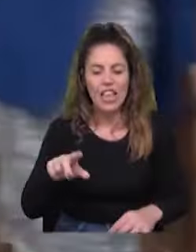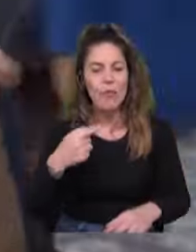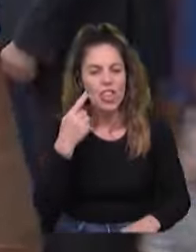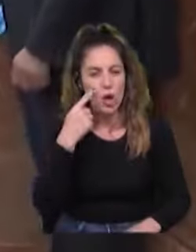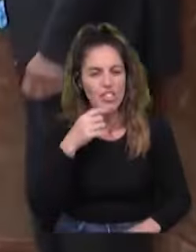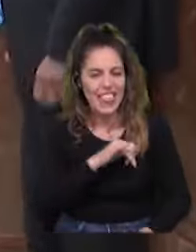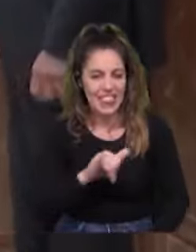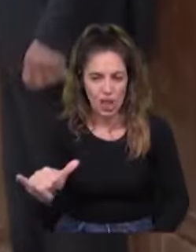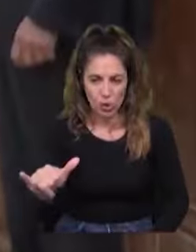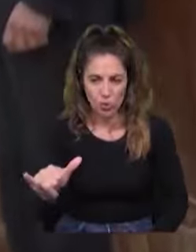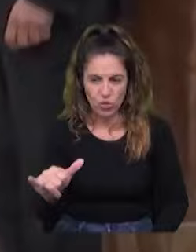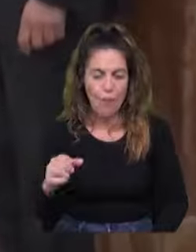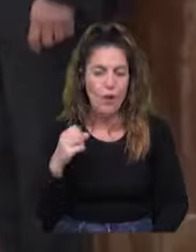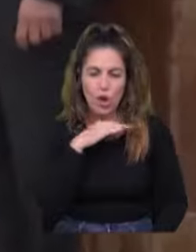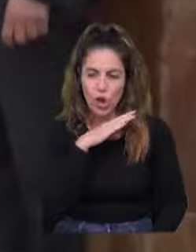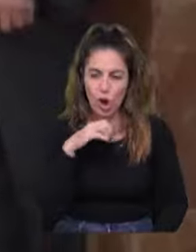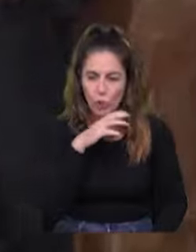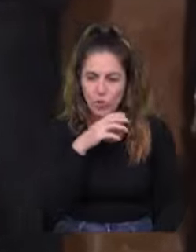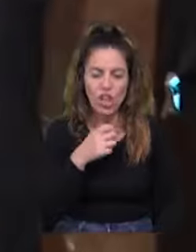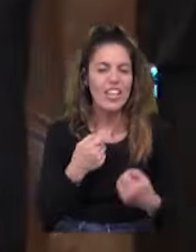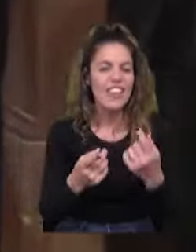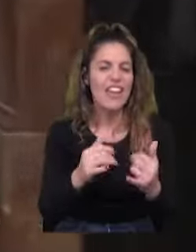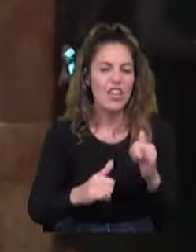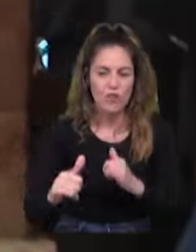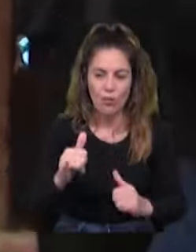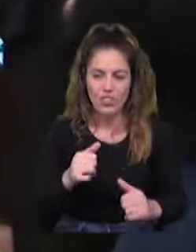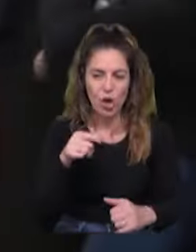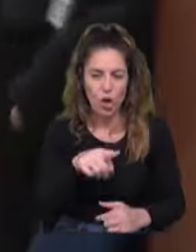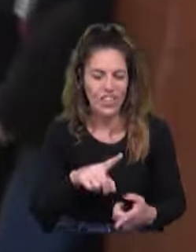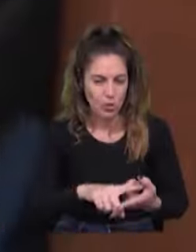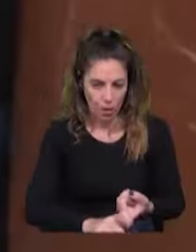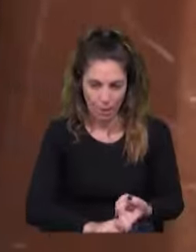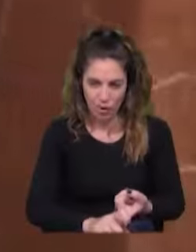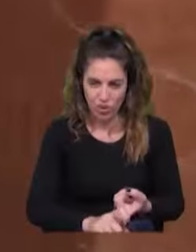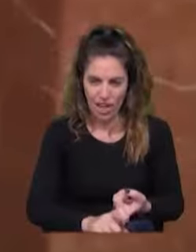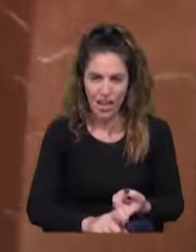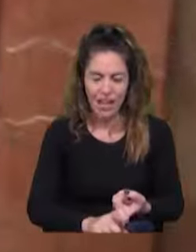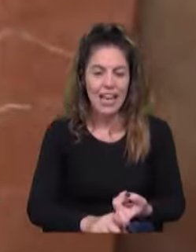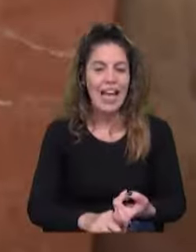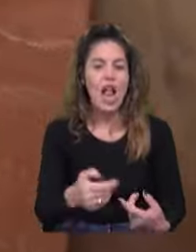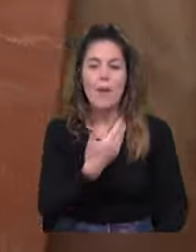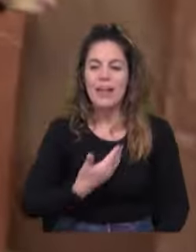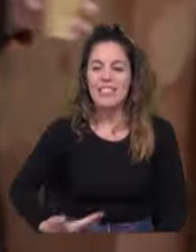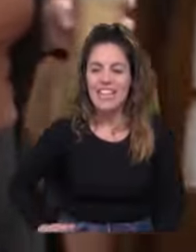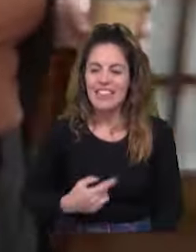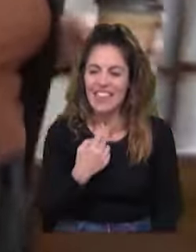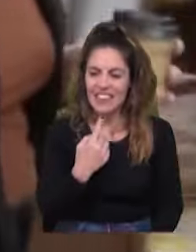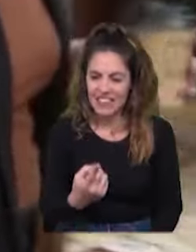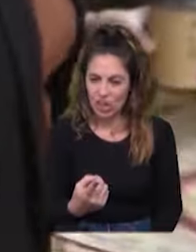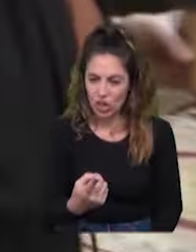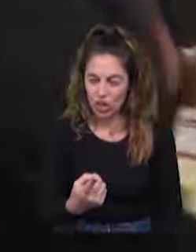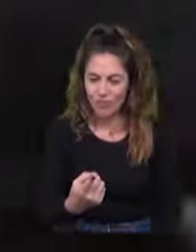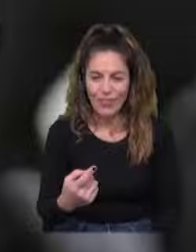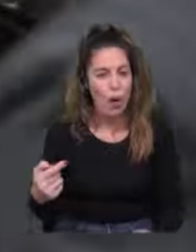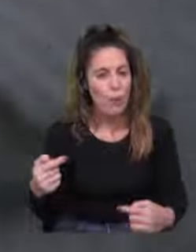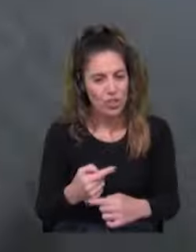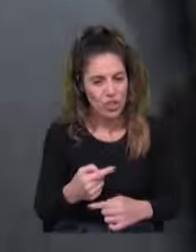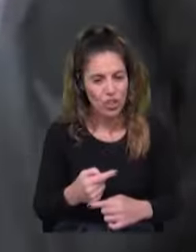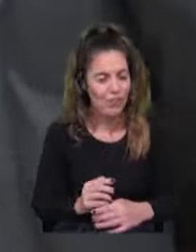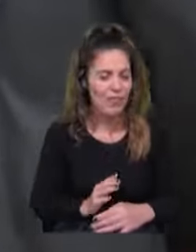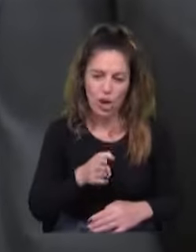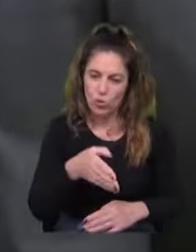una denuncia por supuesta corrupción y tráfico de influencias contra su esposa vegoña Gómez el mandatario dijo en conferencia de prensa que la oposición había